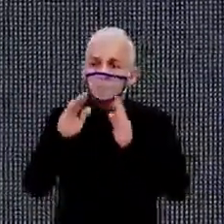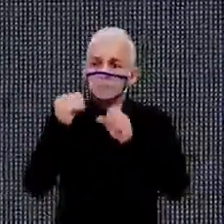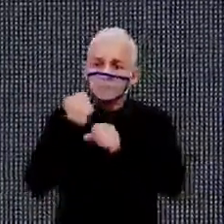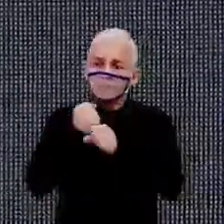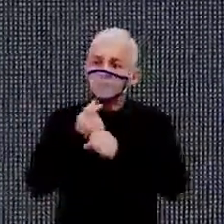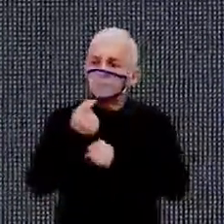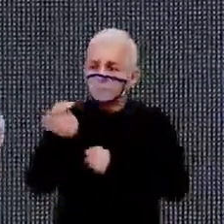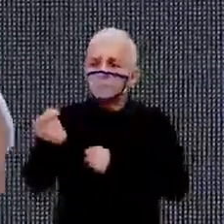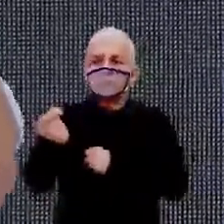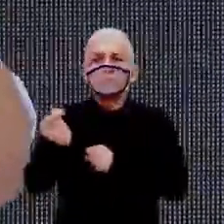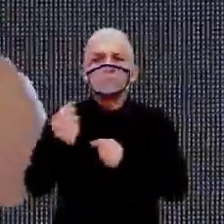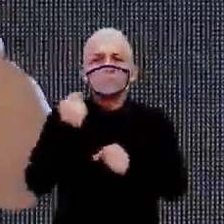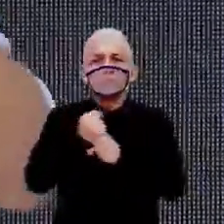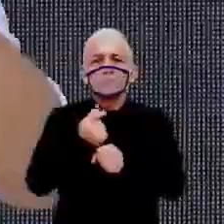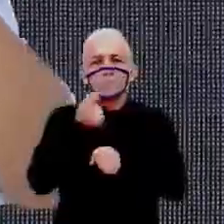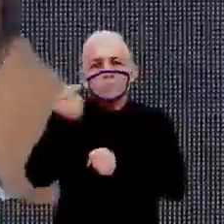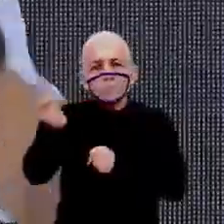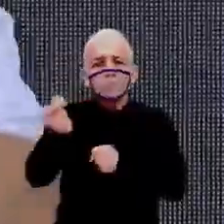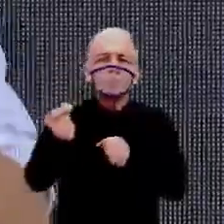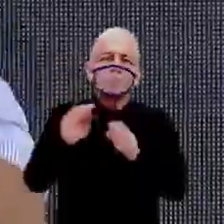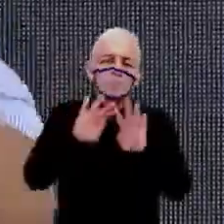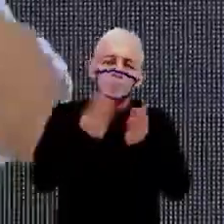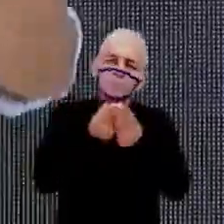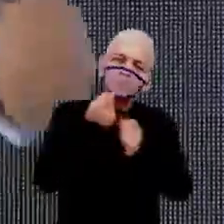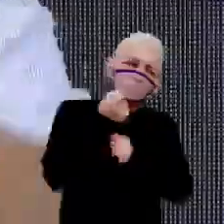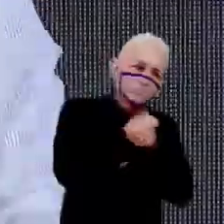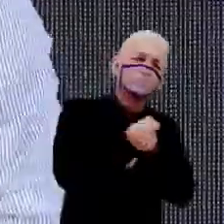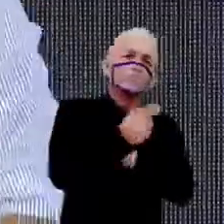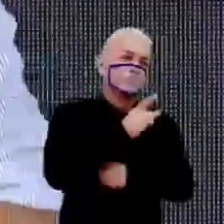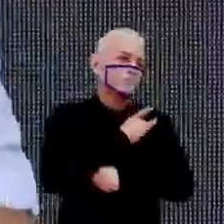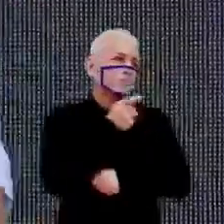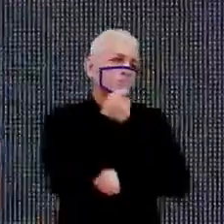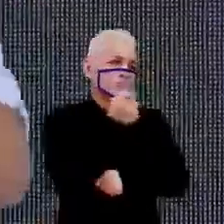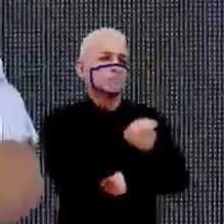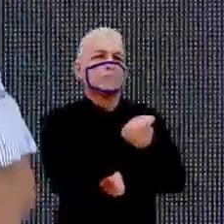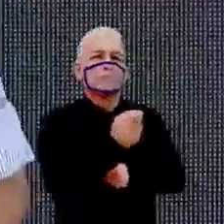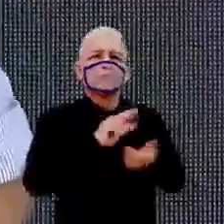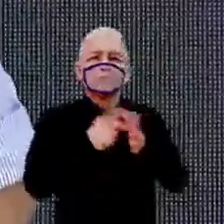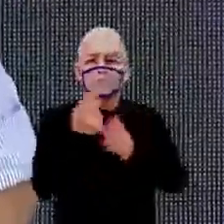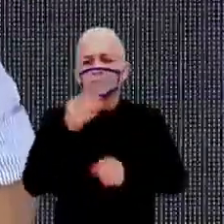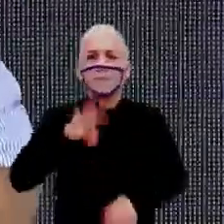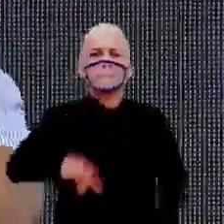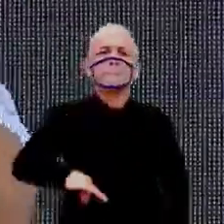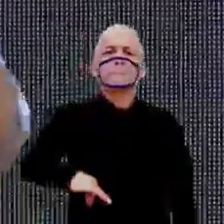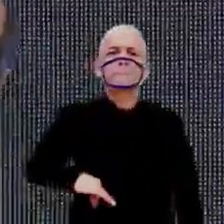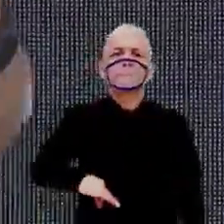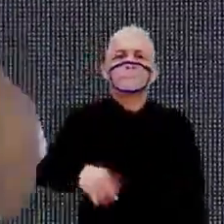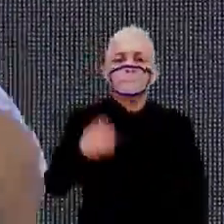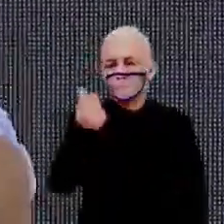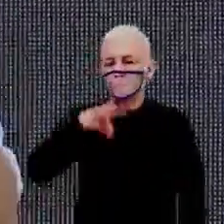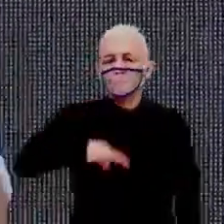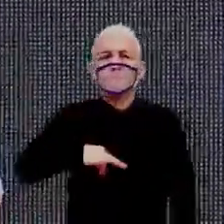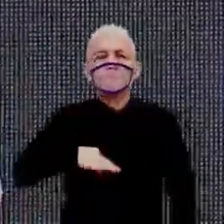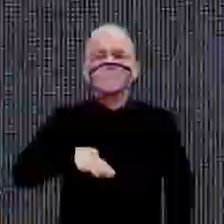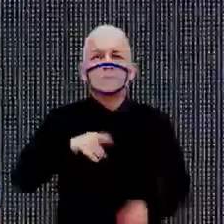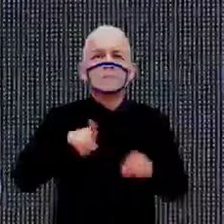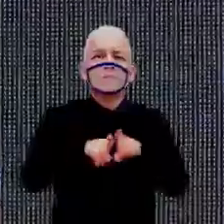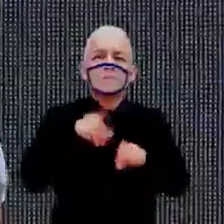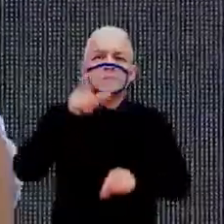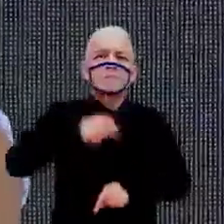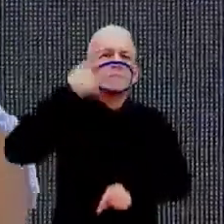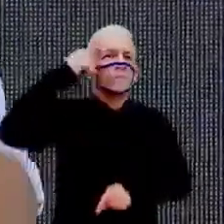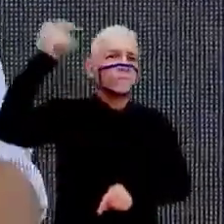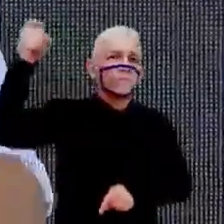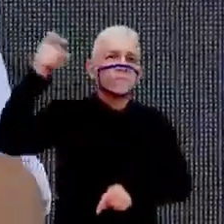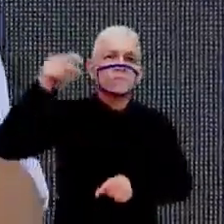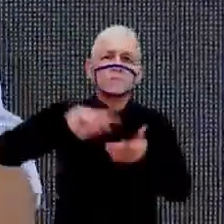trabajo, lo acercamos a su colegio, a su universidad, le estamos ahorrando dinero, pero le estamos acercando a sus sueños. Y